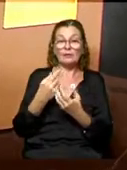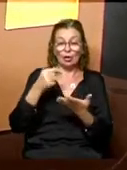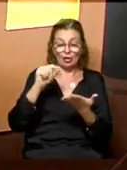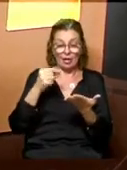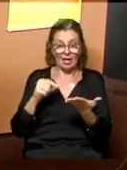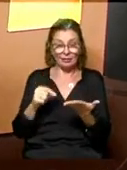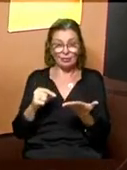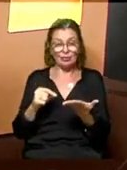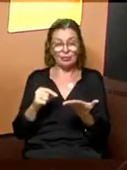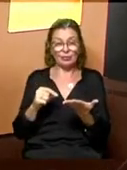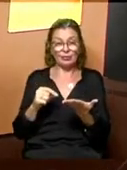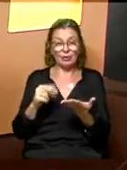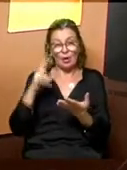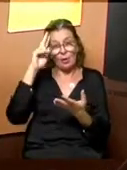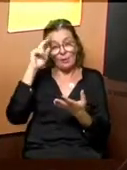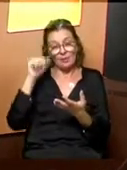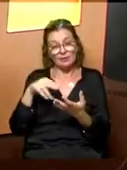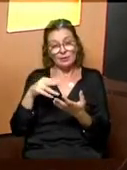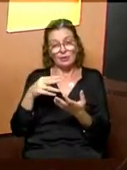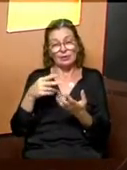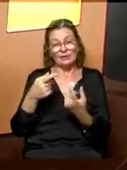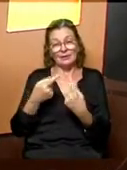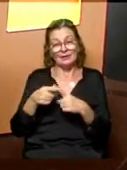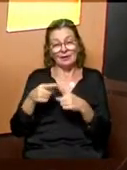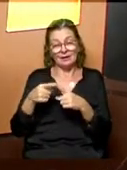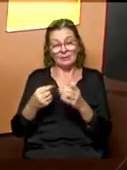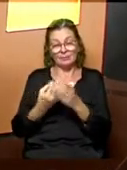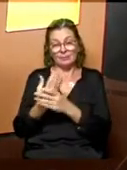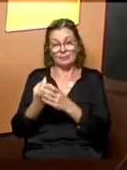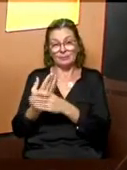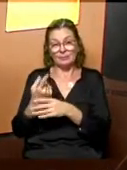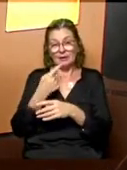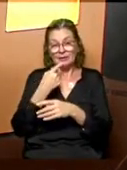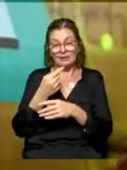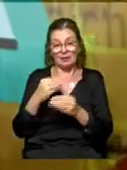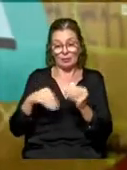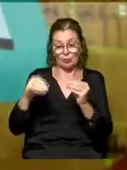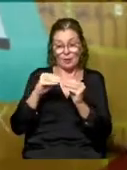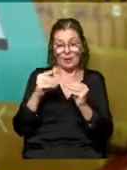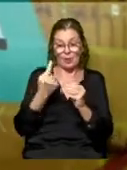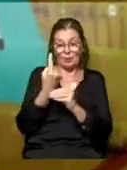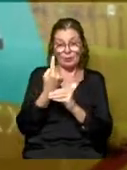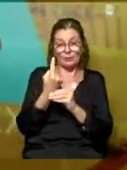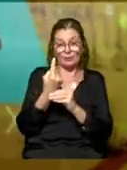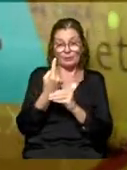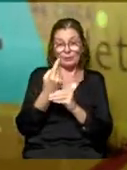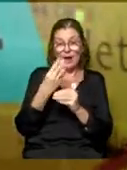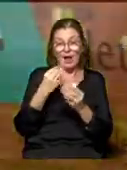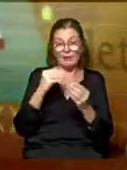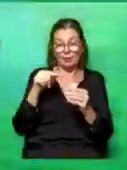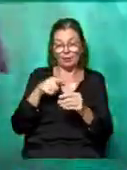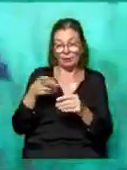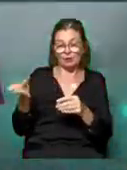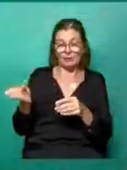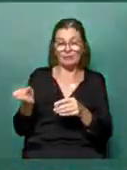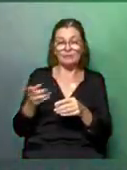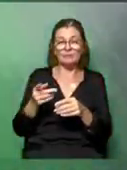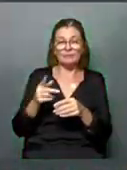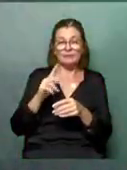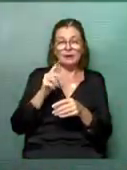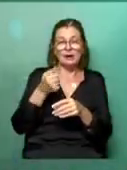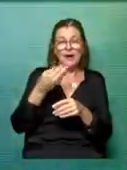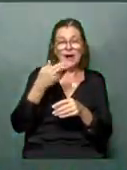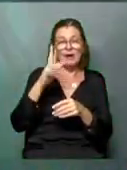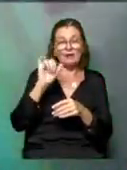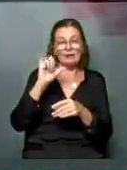datos, opiniones, ingredientes que vienen surgiendo. Voy a sumar uno para darle paso a ustedes. Es una cita de Gabriel Odone